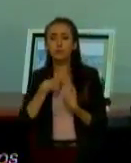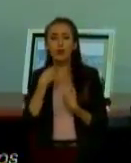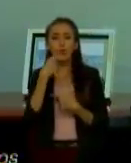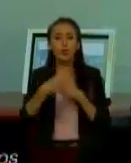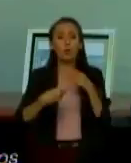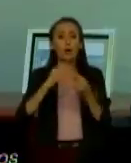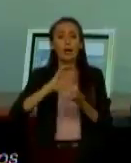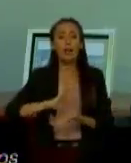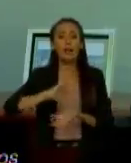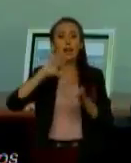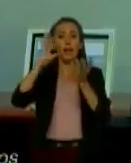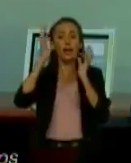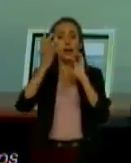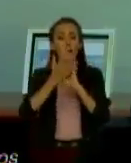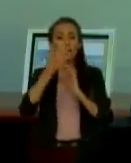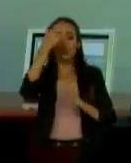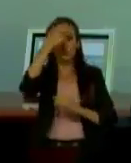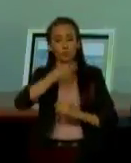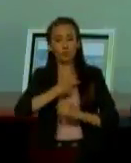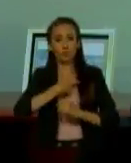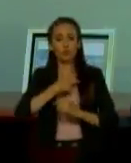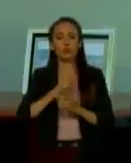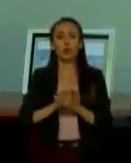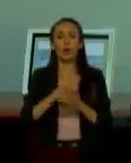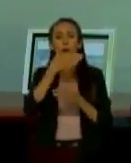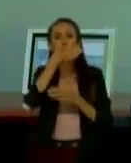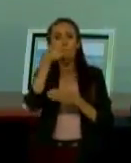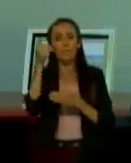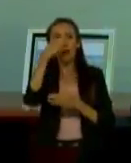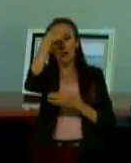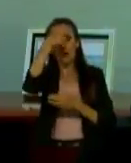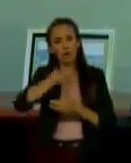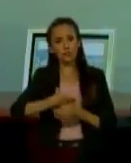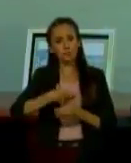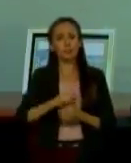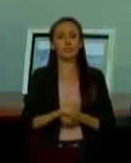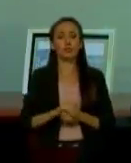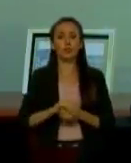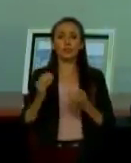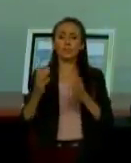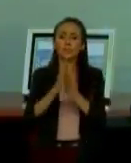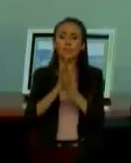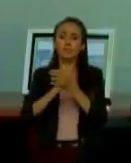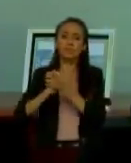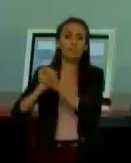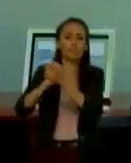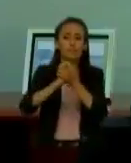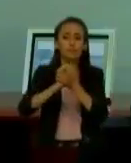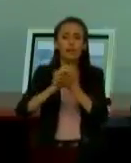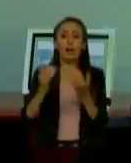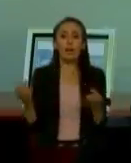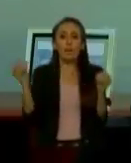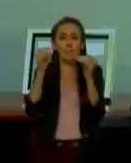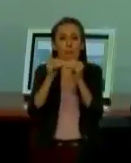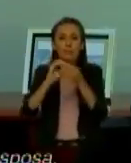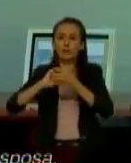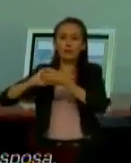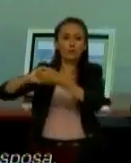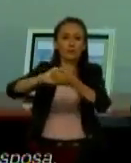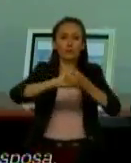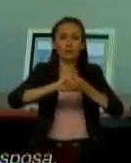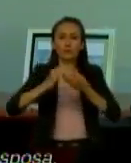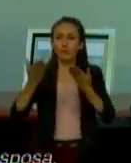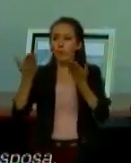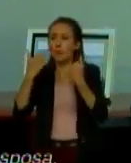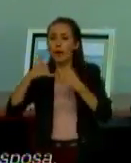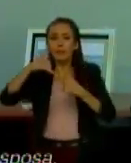la revolución del ser humano. Seamos mejores seres humanos, abrazando a los nuestros más frecuentemente. Llama más a